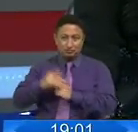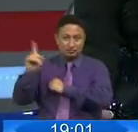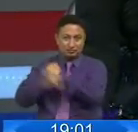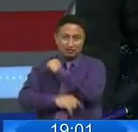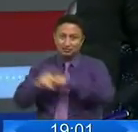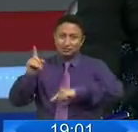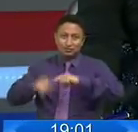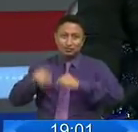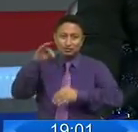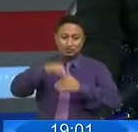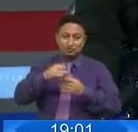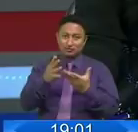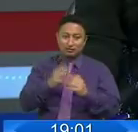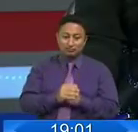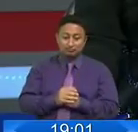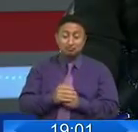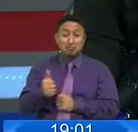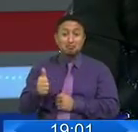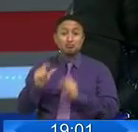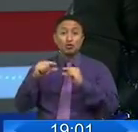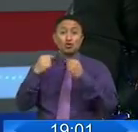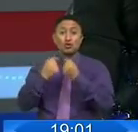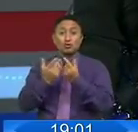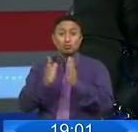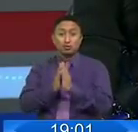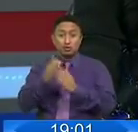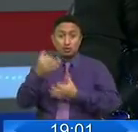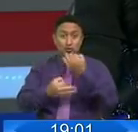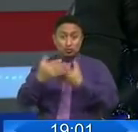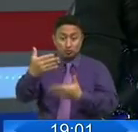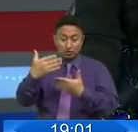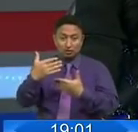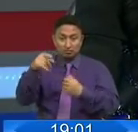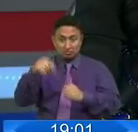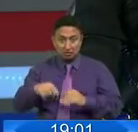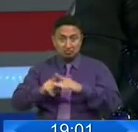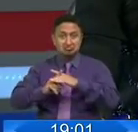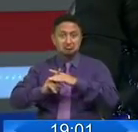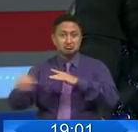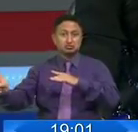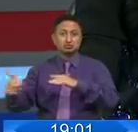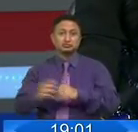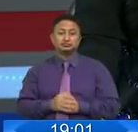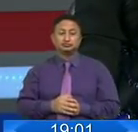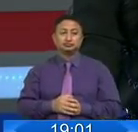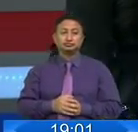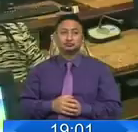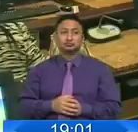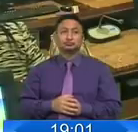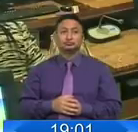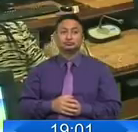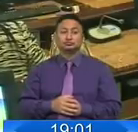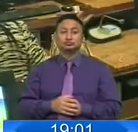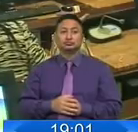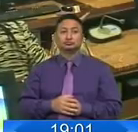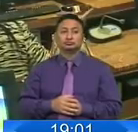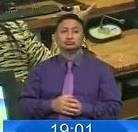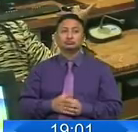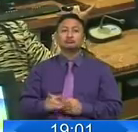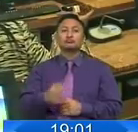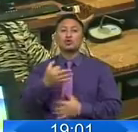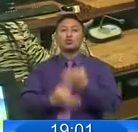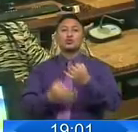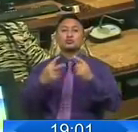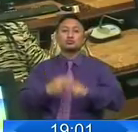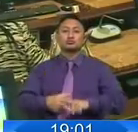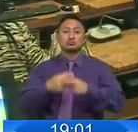miembros de la bancada que impulsó el enjuiciamiento abandonaron el plenario a la hora de la votación. El juicio arrancó